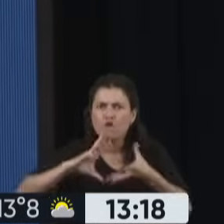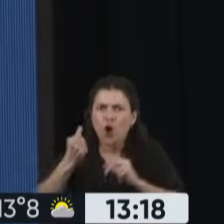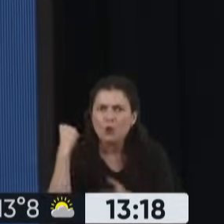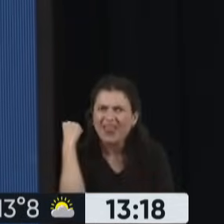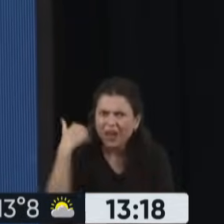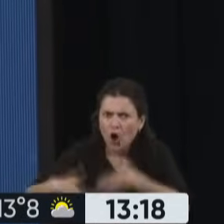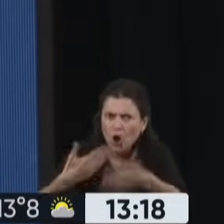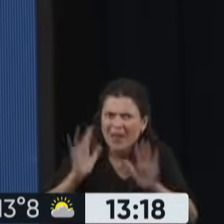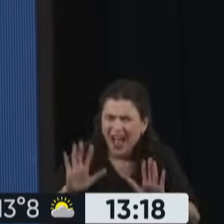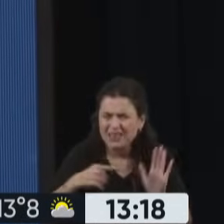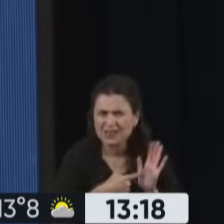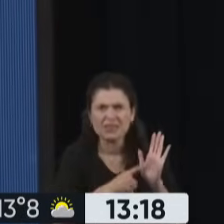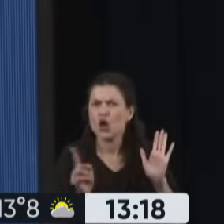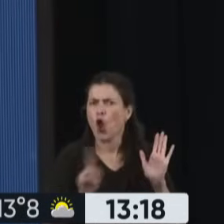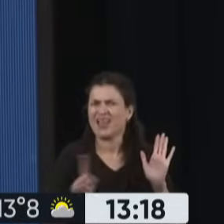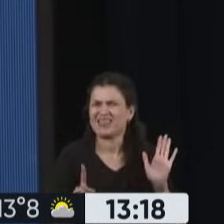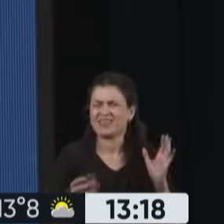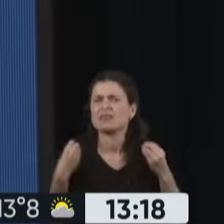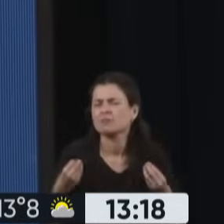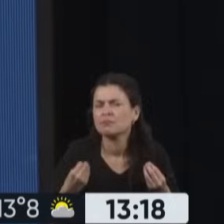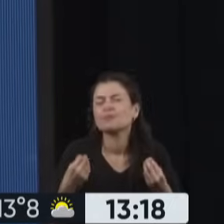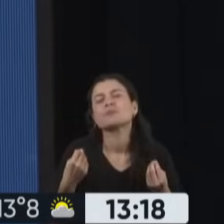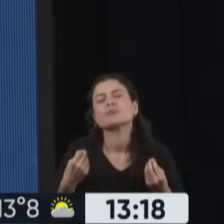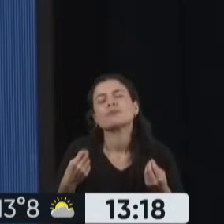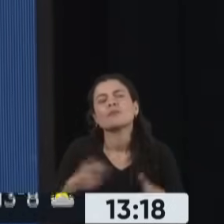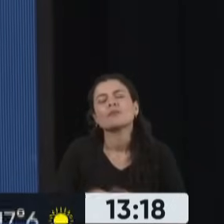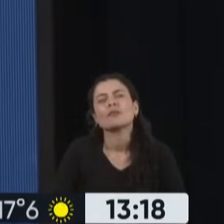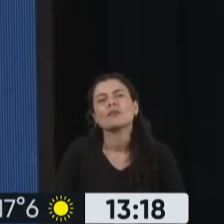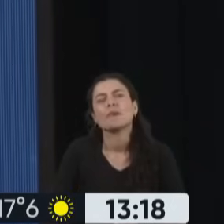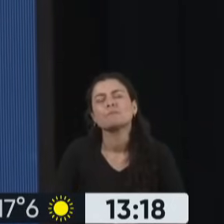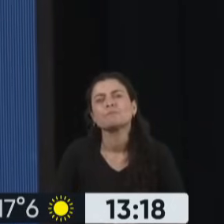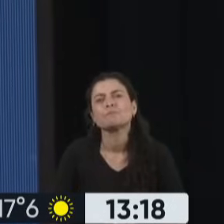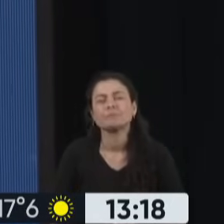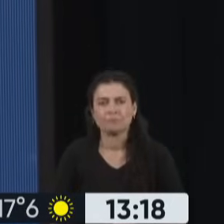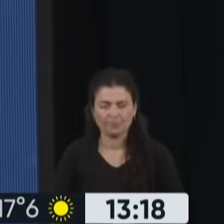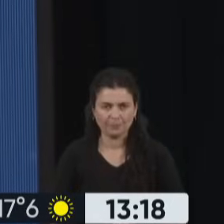Y esta relación oscurantista